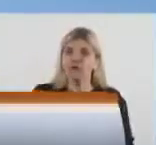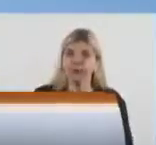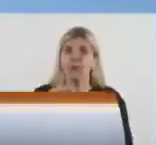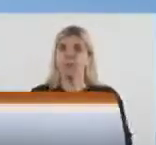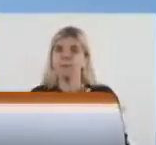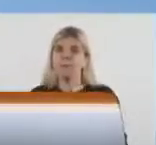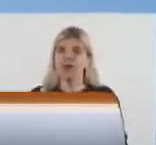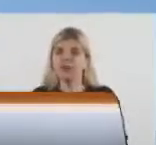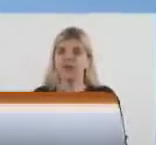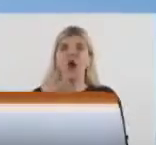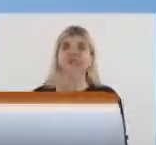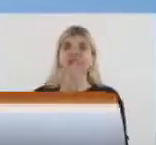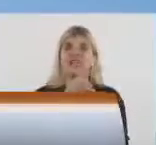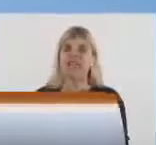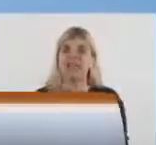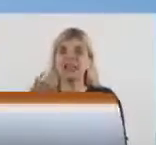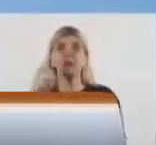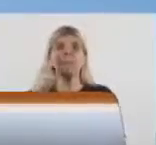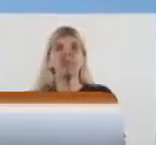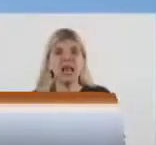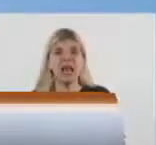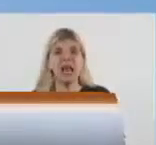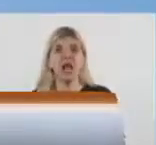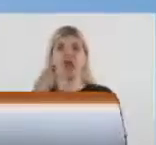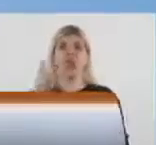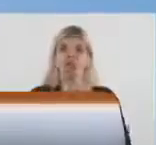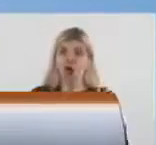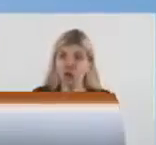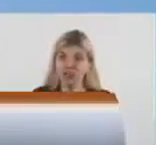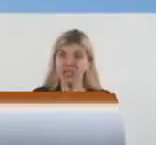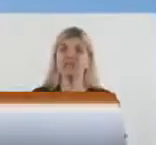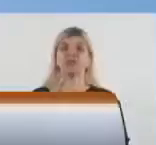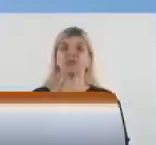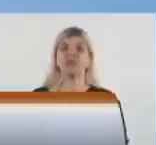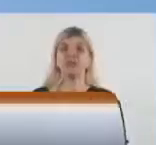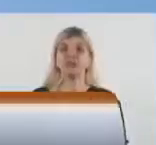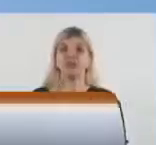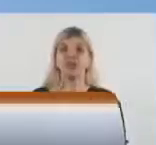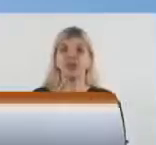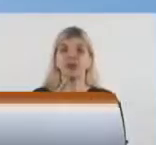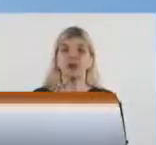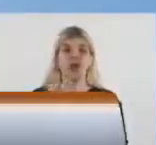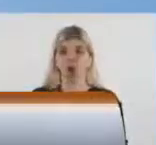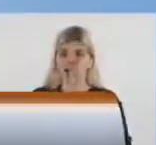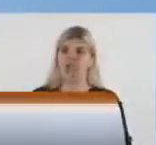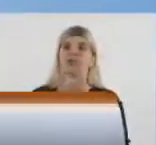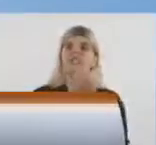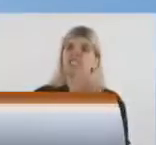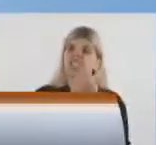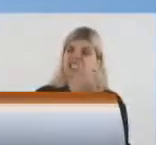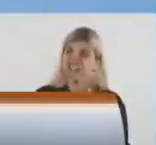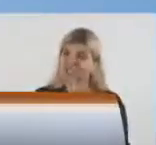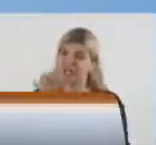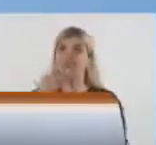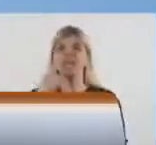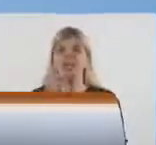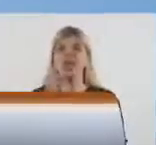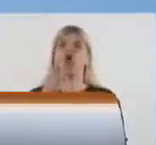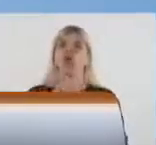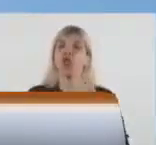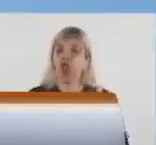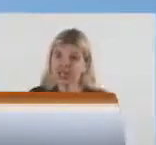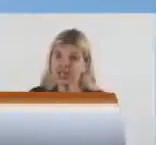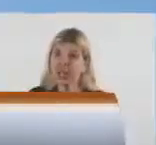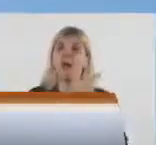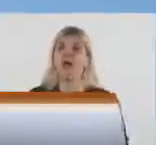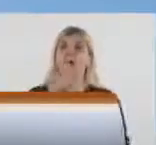alrededor de 300.000 dosis antes de tres de 600 mil dosis para vacunar a 300.000 personas